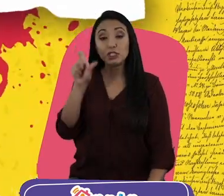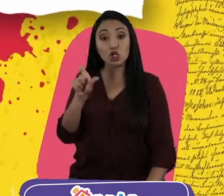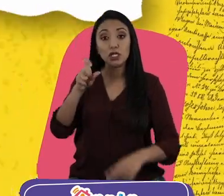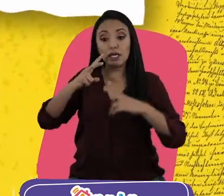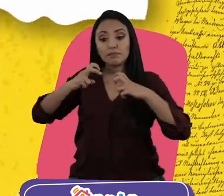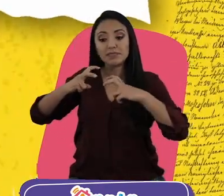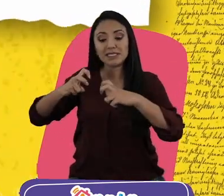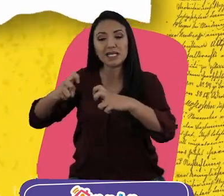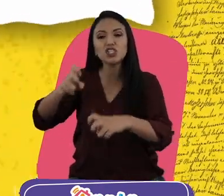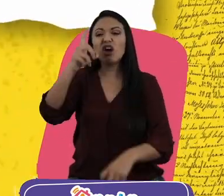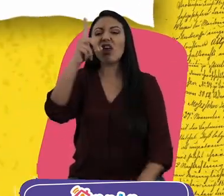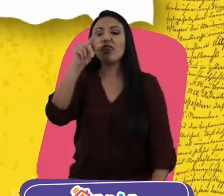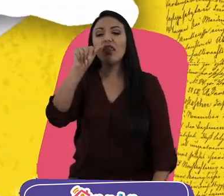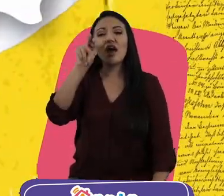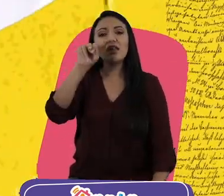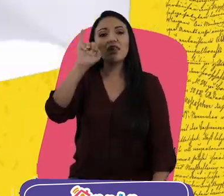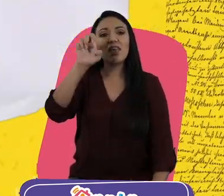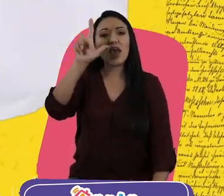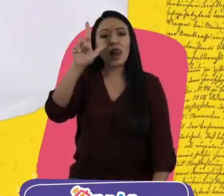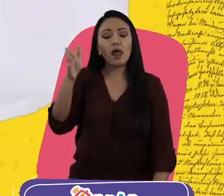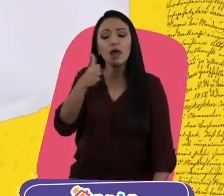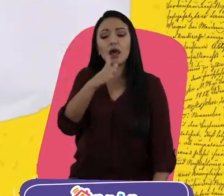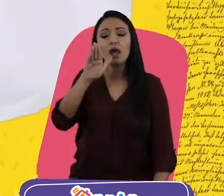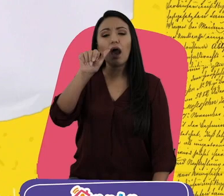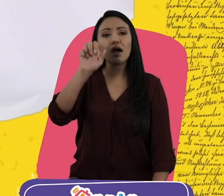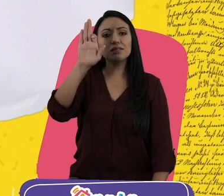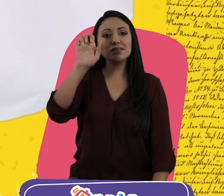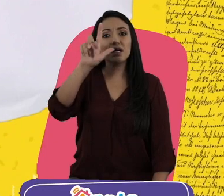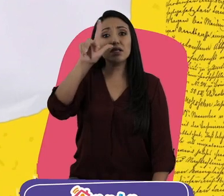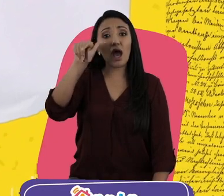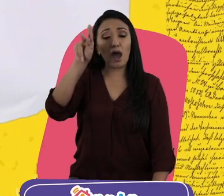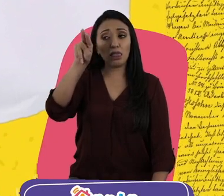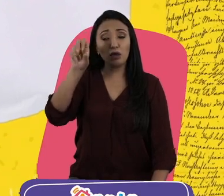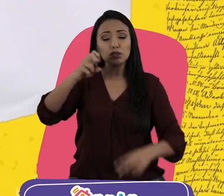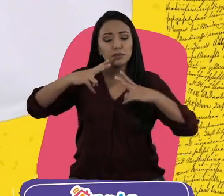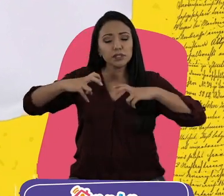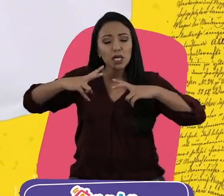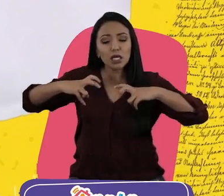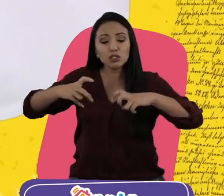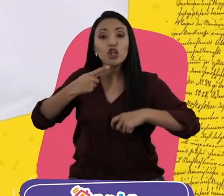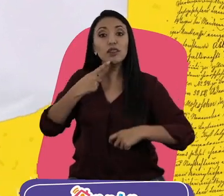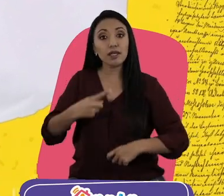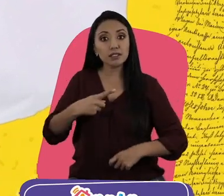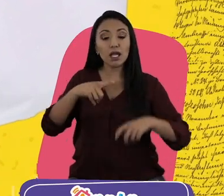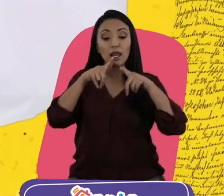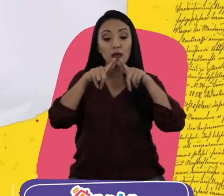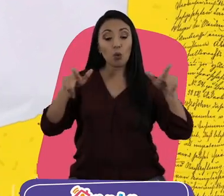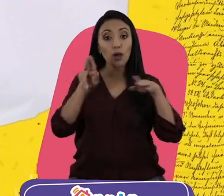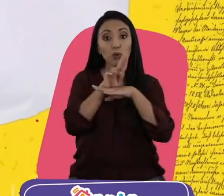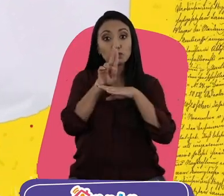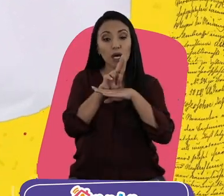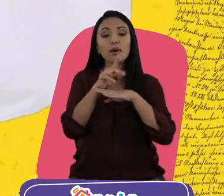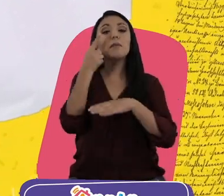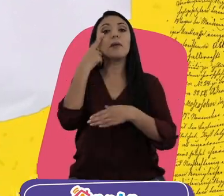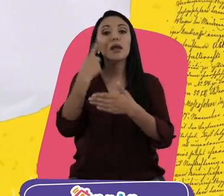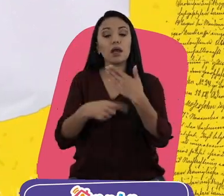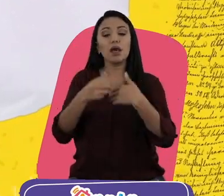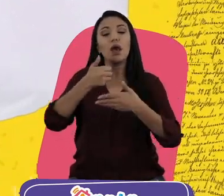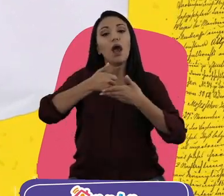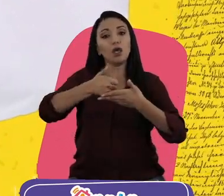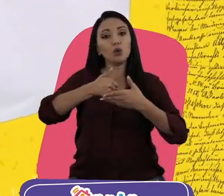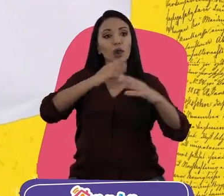investigador, hace varios estudios y afirma que el uso del lenguaje nos ayuda a comunicarnos y